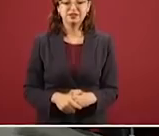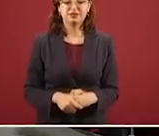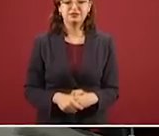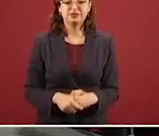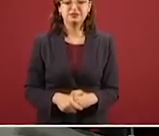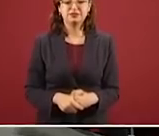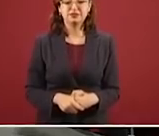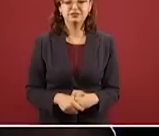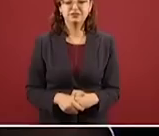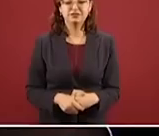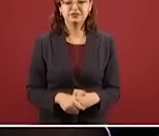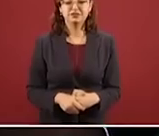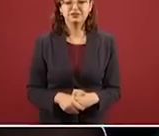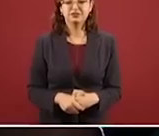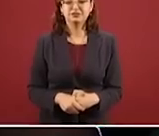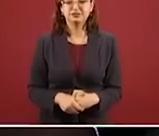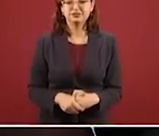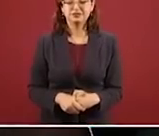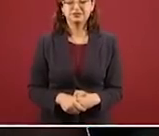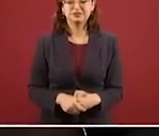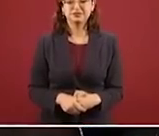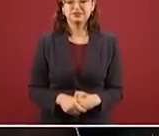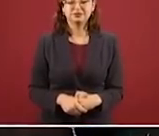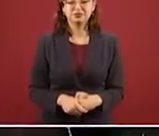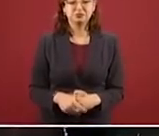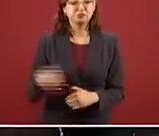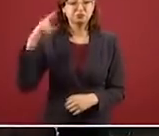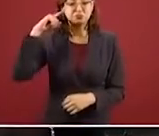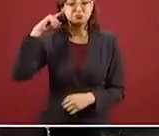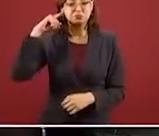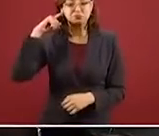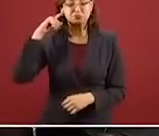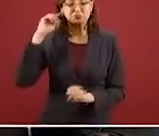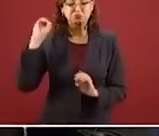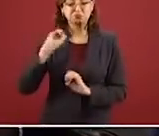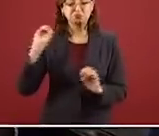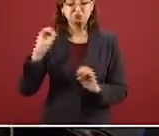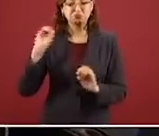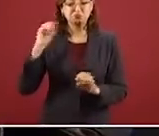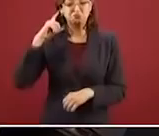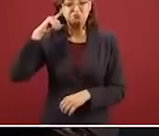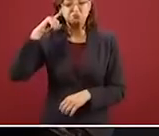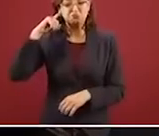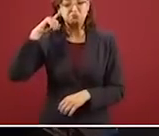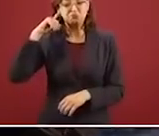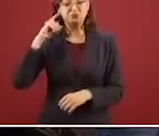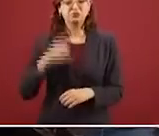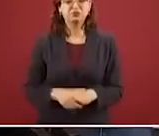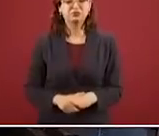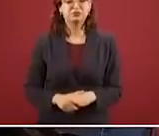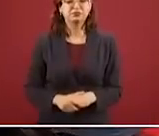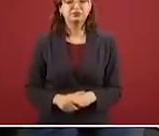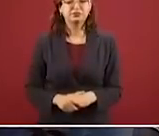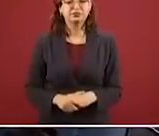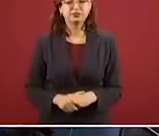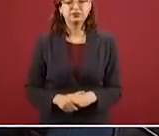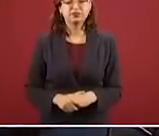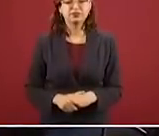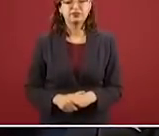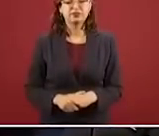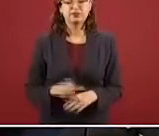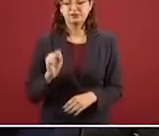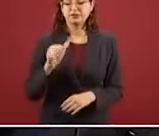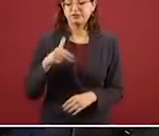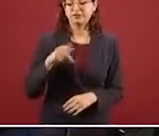3,000 millones de pesos, y nos puede detallar de qué dependencias y en los, las etapas. Ya Santiago